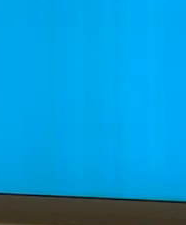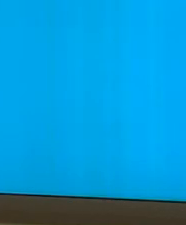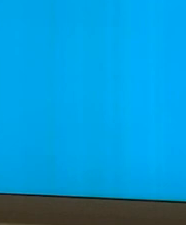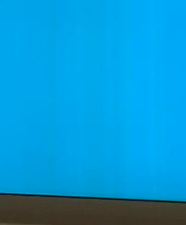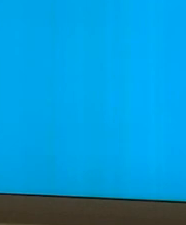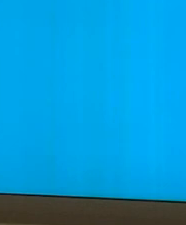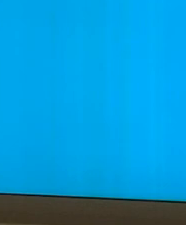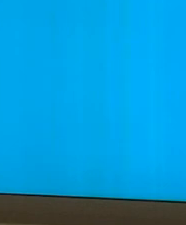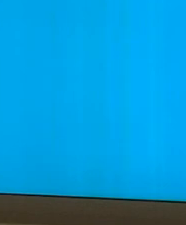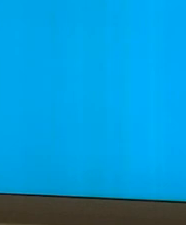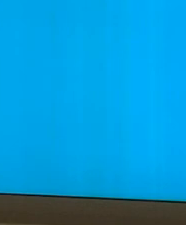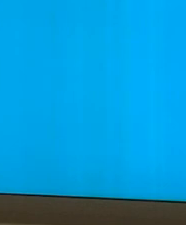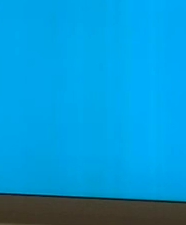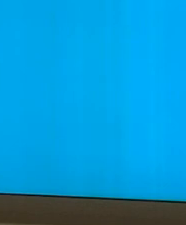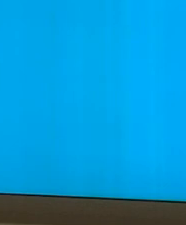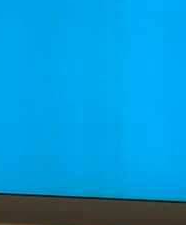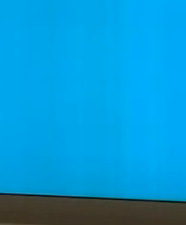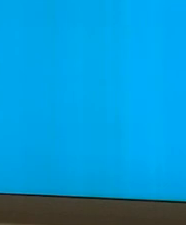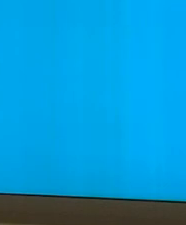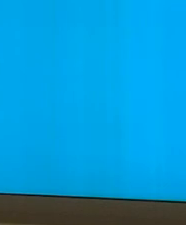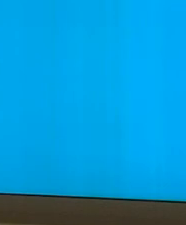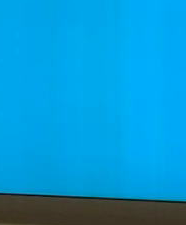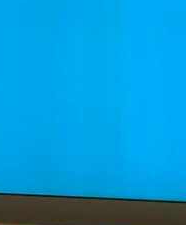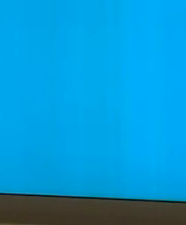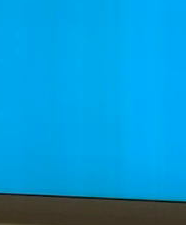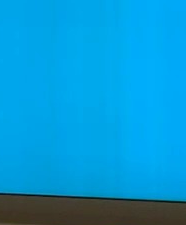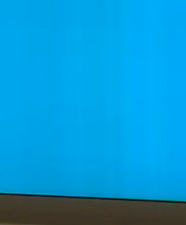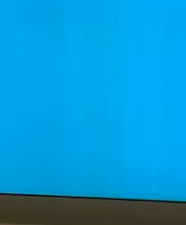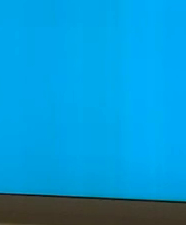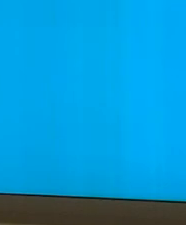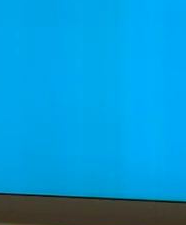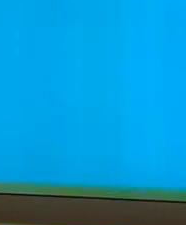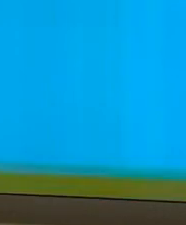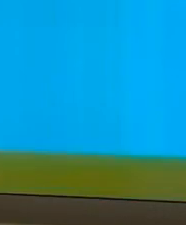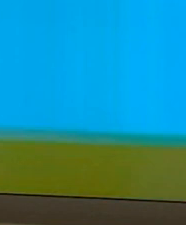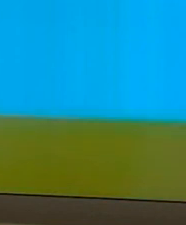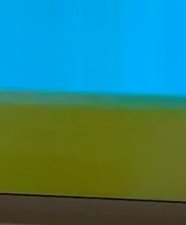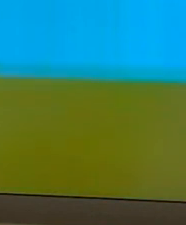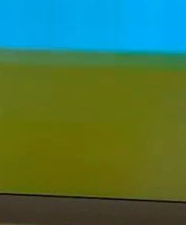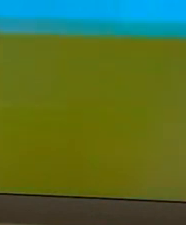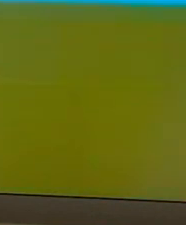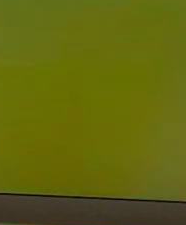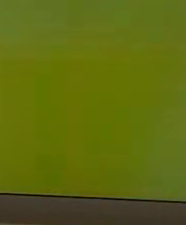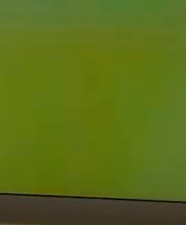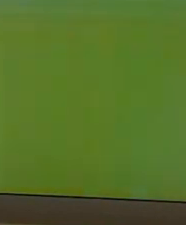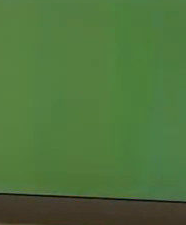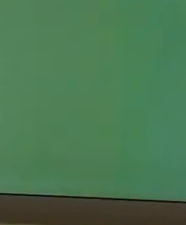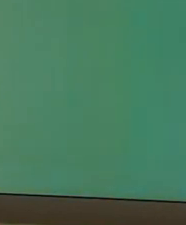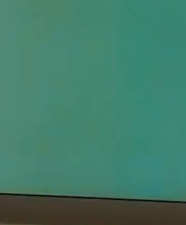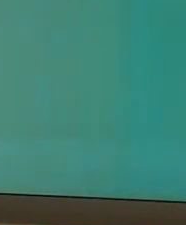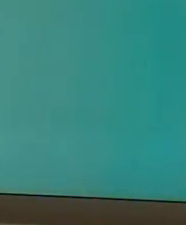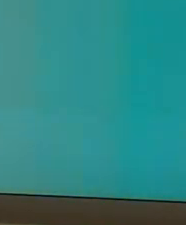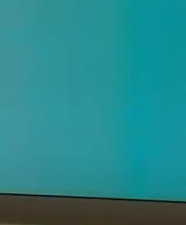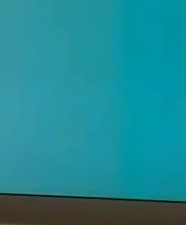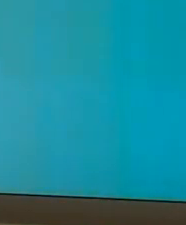Gracias por estar con nosotros aquí en la entrevista. Hoy vamos a contarles una historia de vida particular, sí, y que tiene mucho